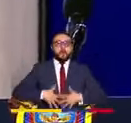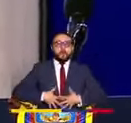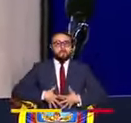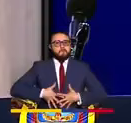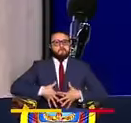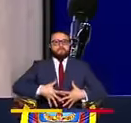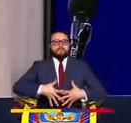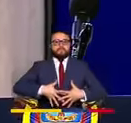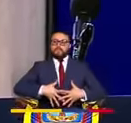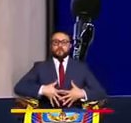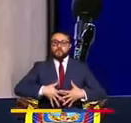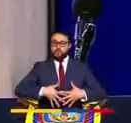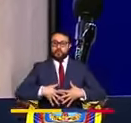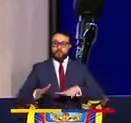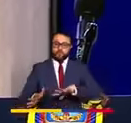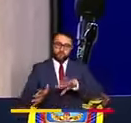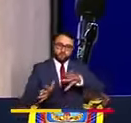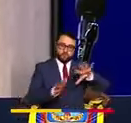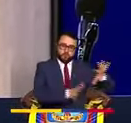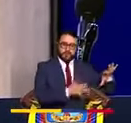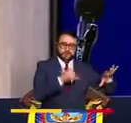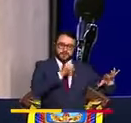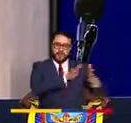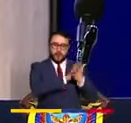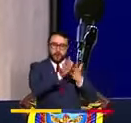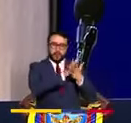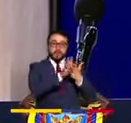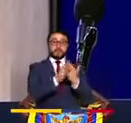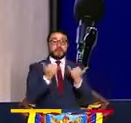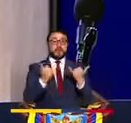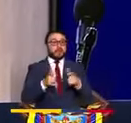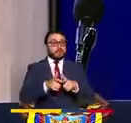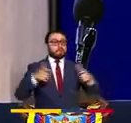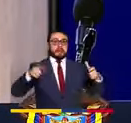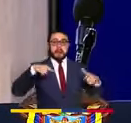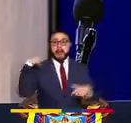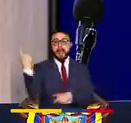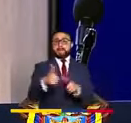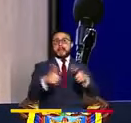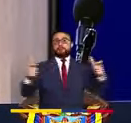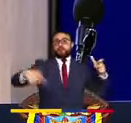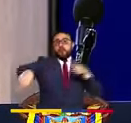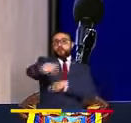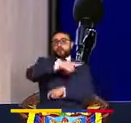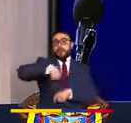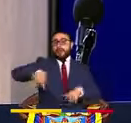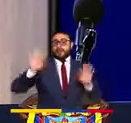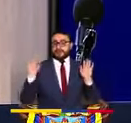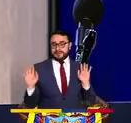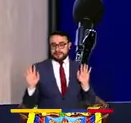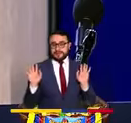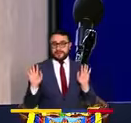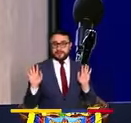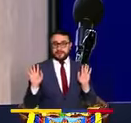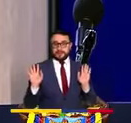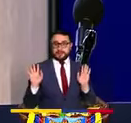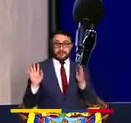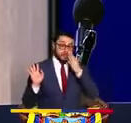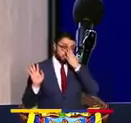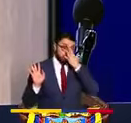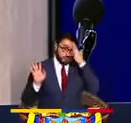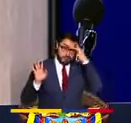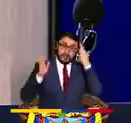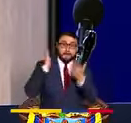gestante, sino esto es la mayoría de todas y todos ustedes cuando tienen